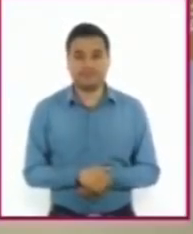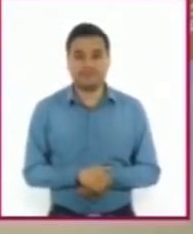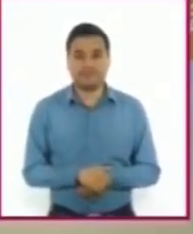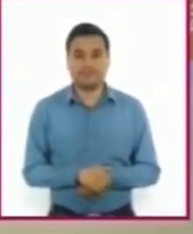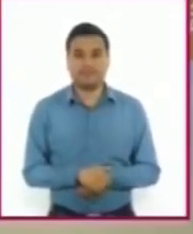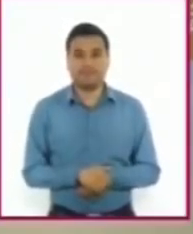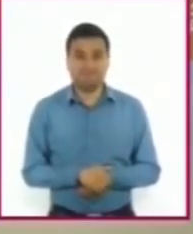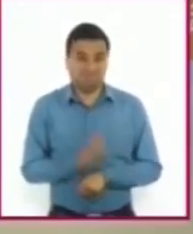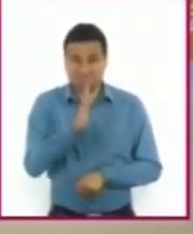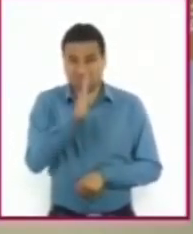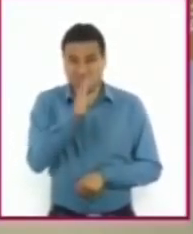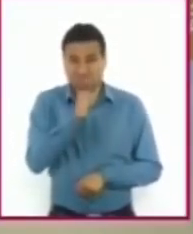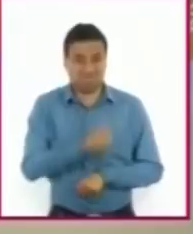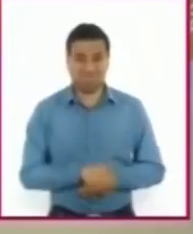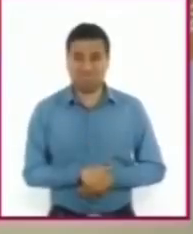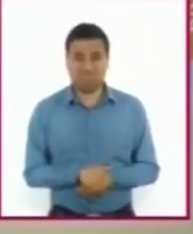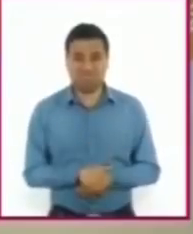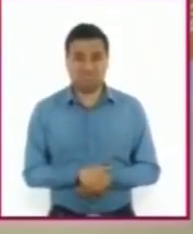No.